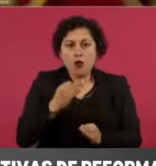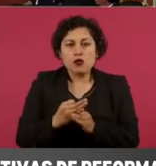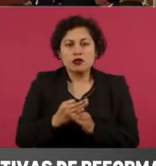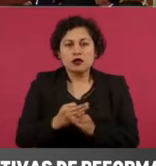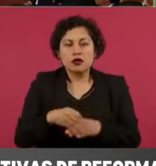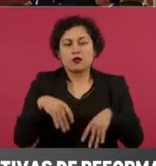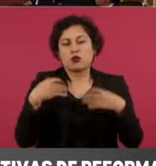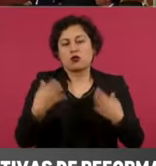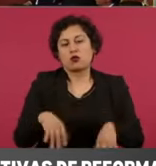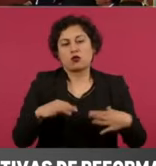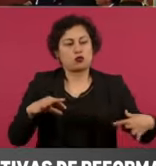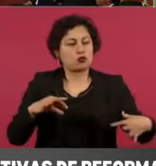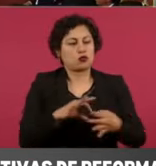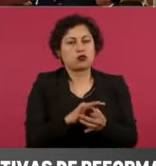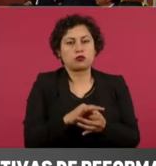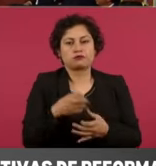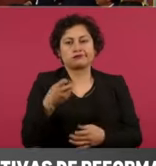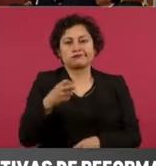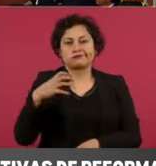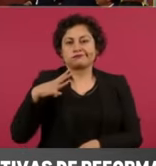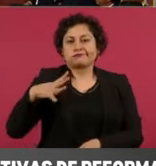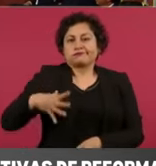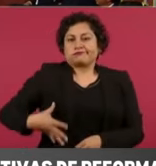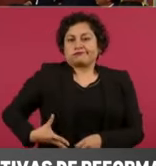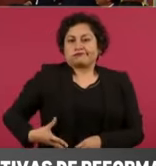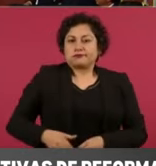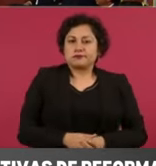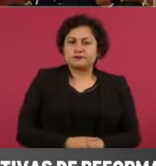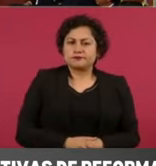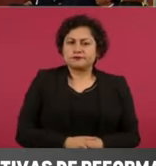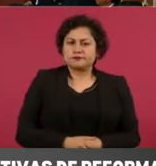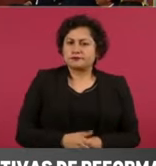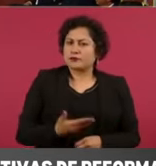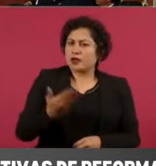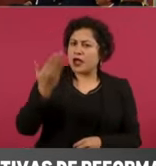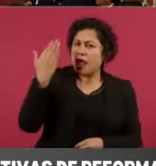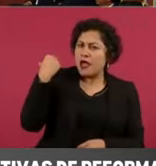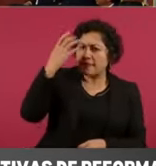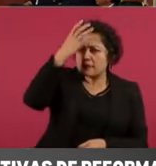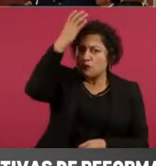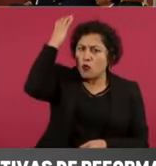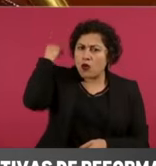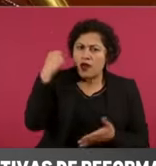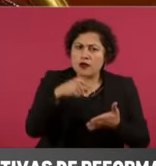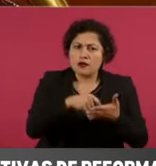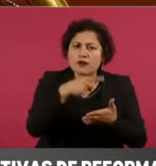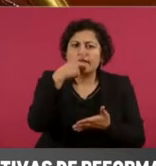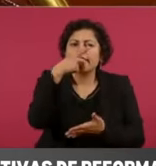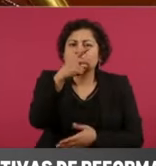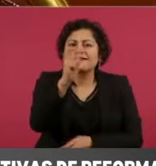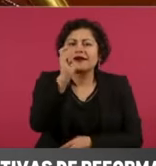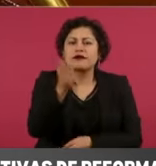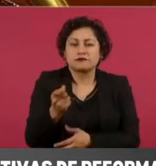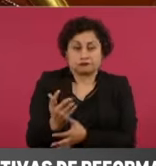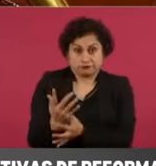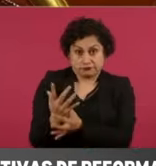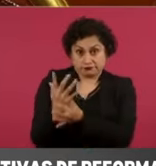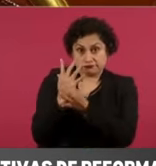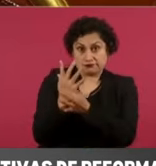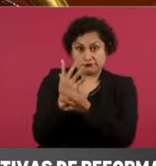Pensaba Morelos, lo cito, que se eleve el salario del peón.